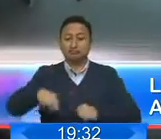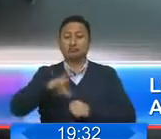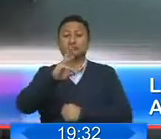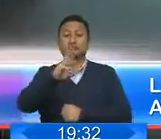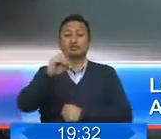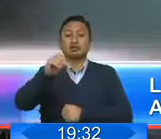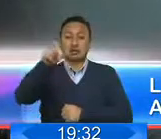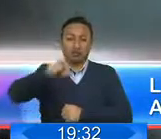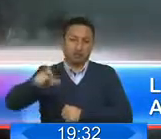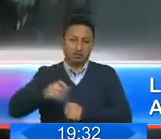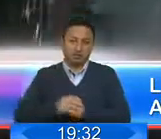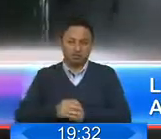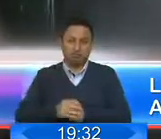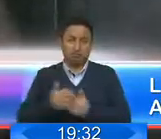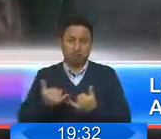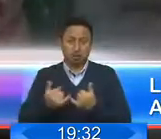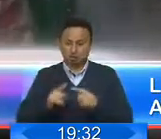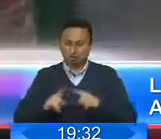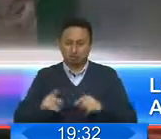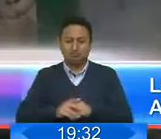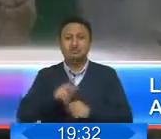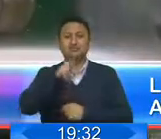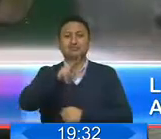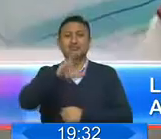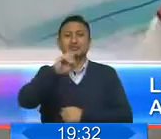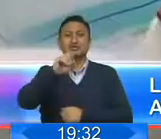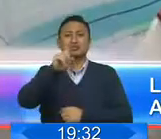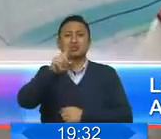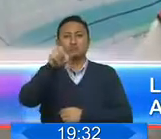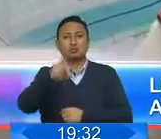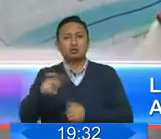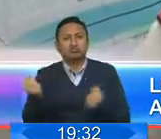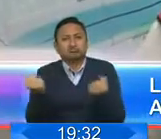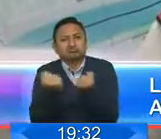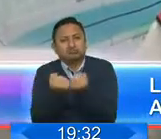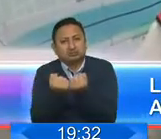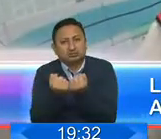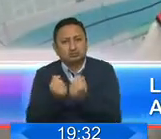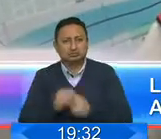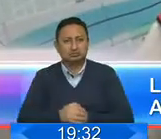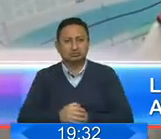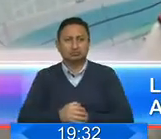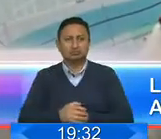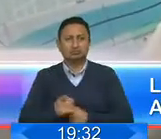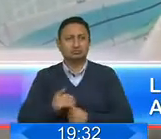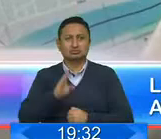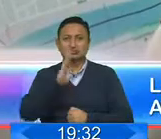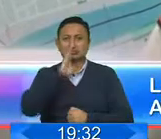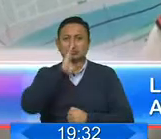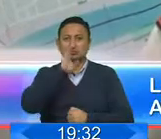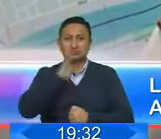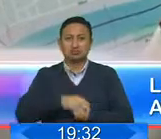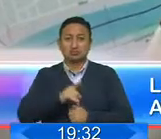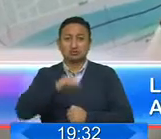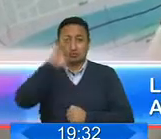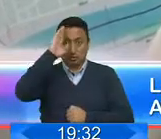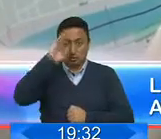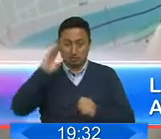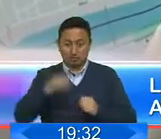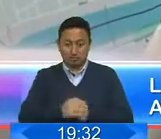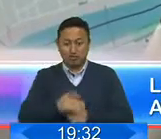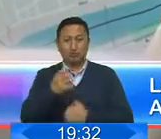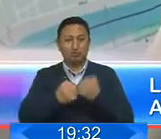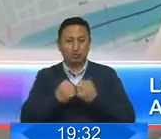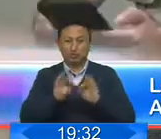60 personas y en la actualidad hay 301. Siempre nos apoyamos con un contingente lo suficiente para evitar cualquier tipo